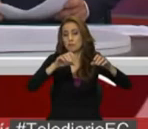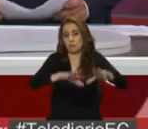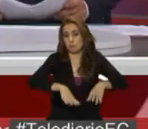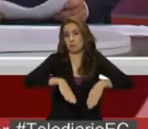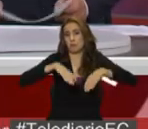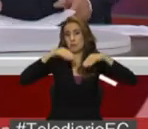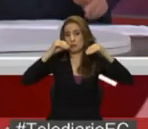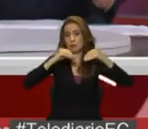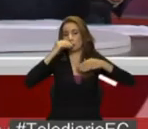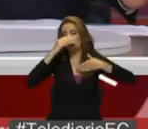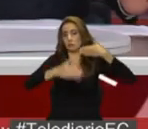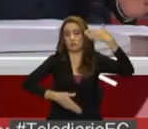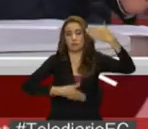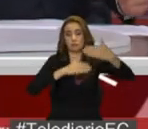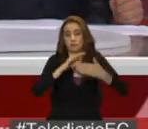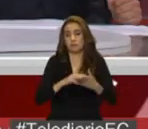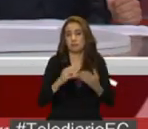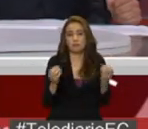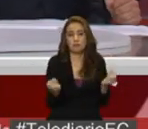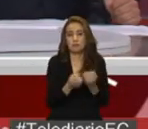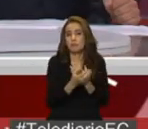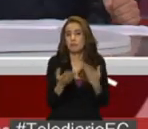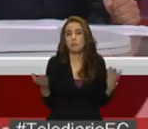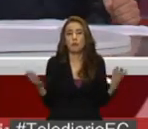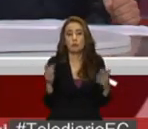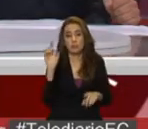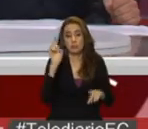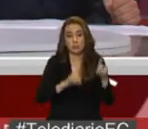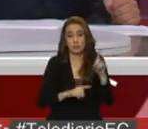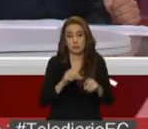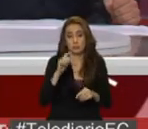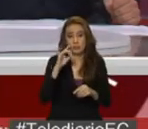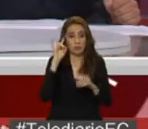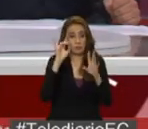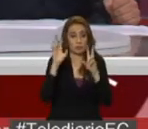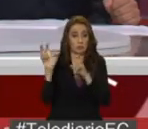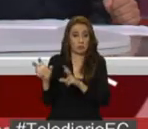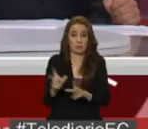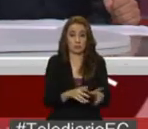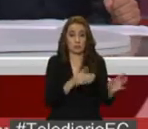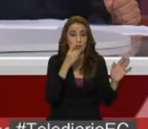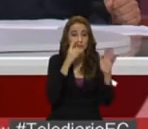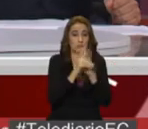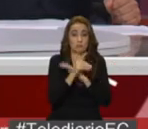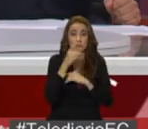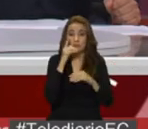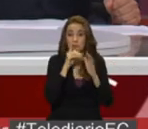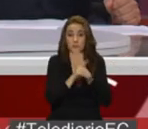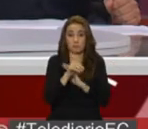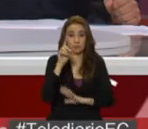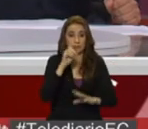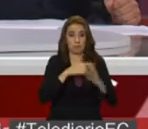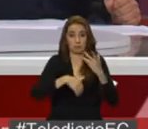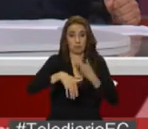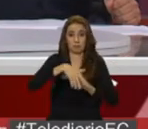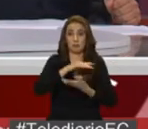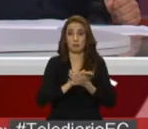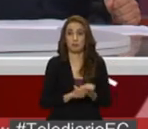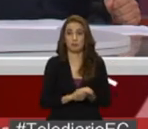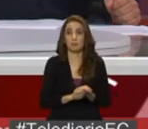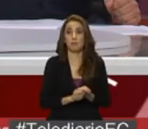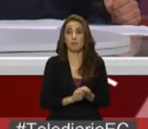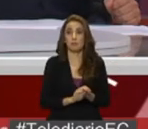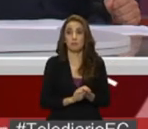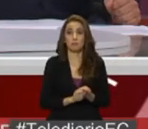forma adecuada y a la altura de las circunstancias este tipo de temas que se están denunciando y que se está procediendo en estas horas?